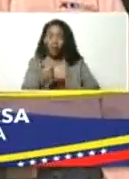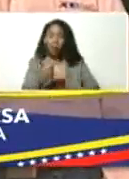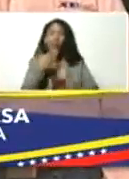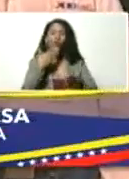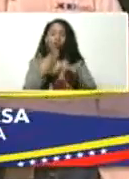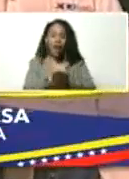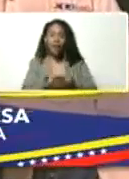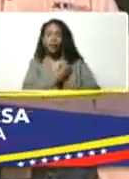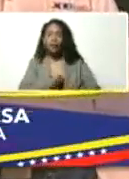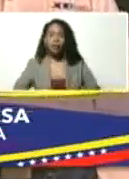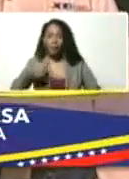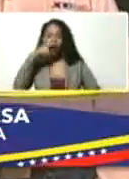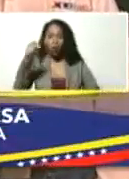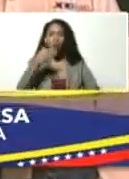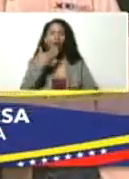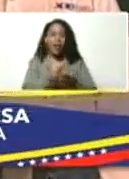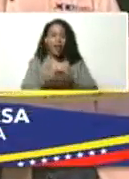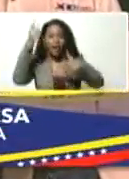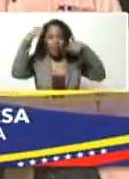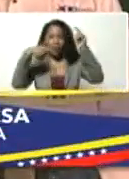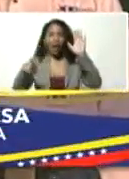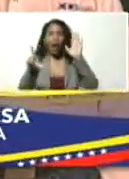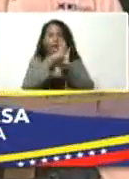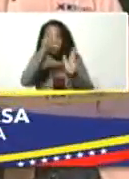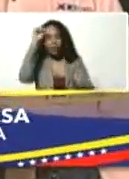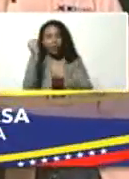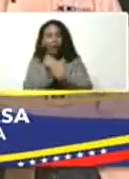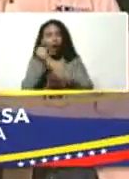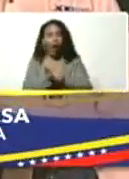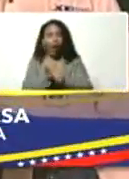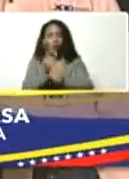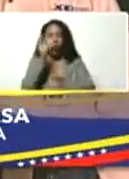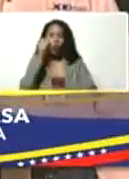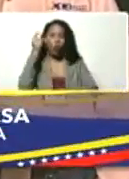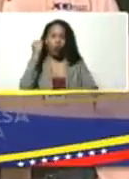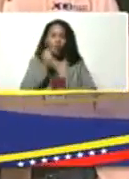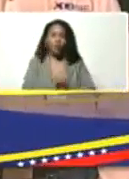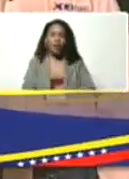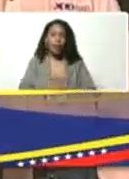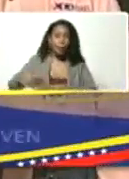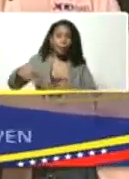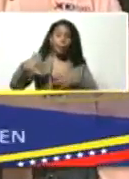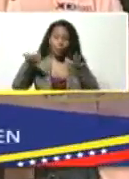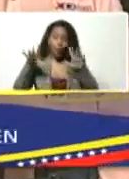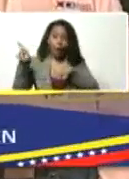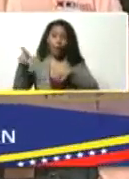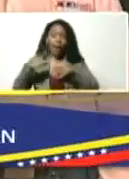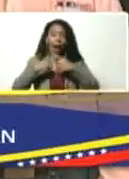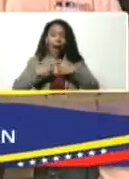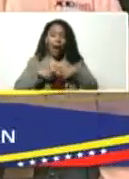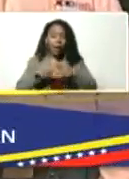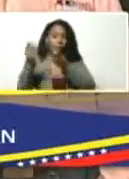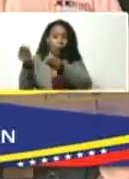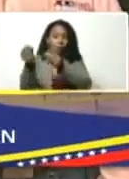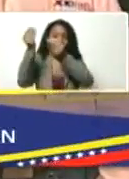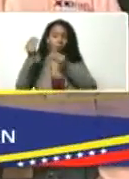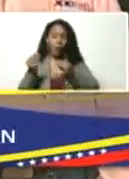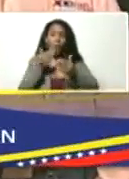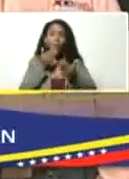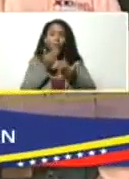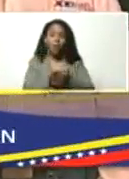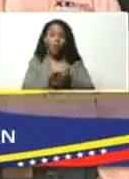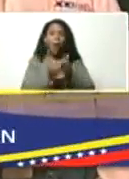Chávez por la ley orgánica del trabajo, los trabajadores y las trabajadoras. Y por supuesto por todas estas herramientas maravillosas que nos ha dado y que nos ha